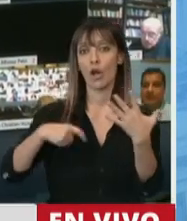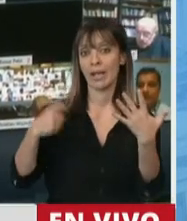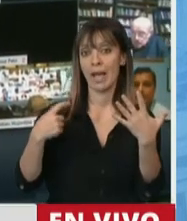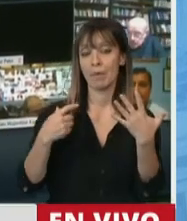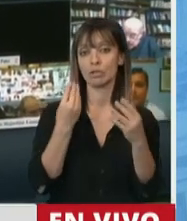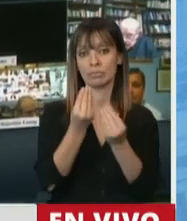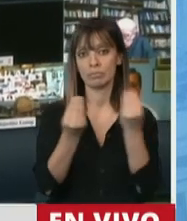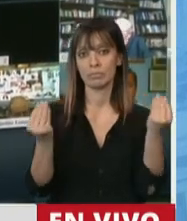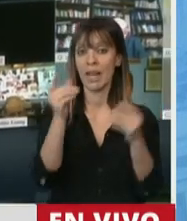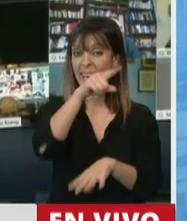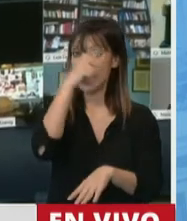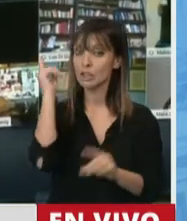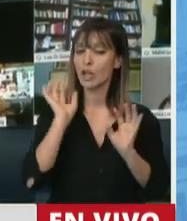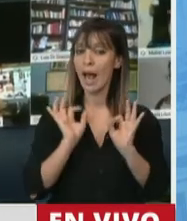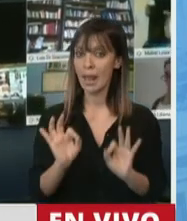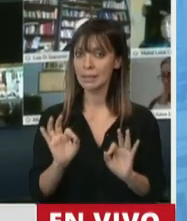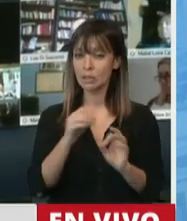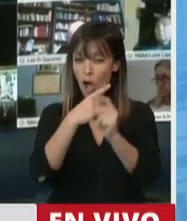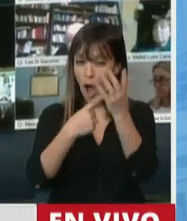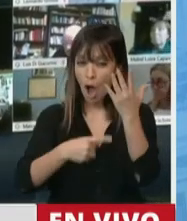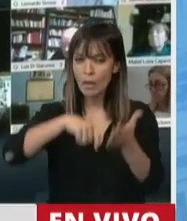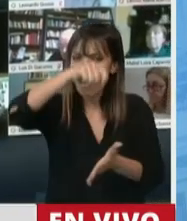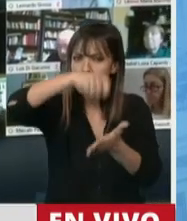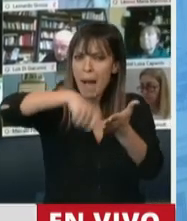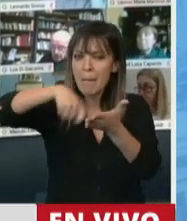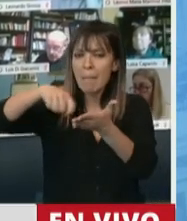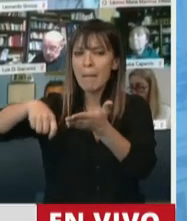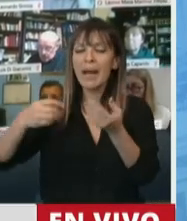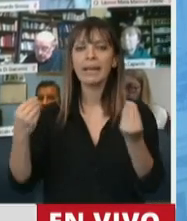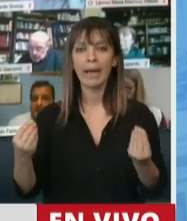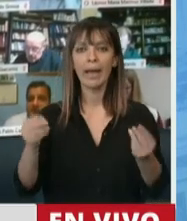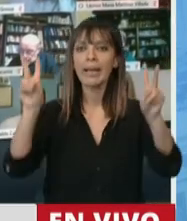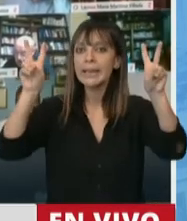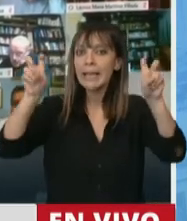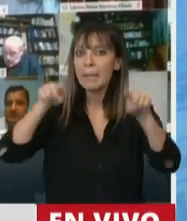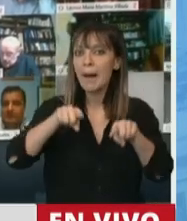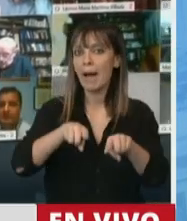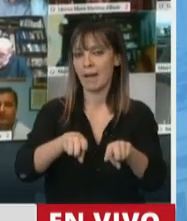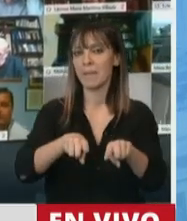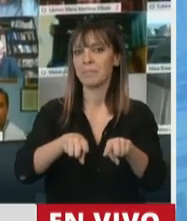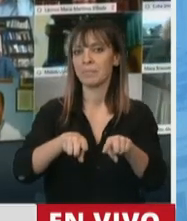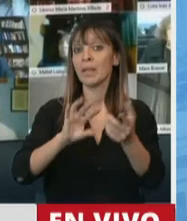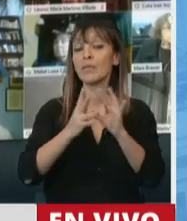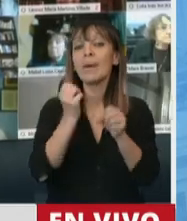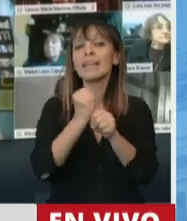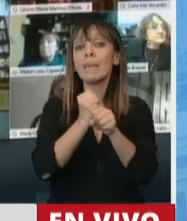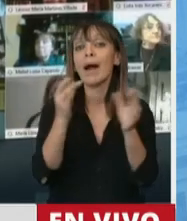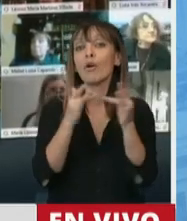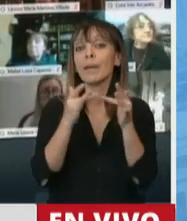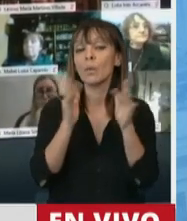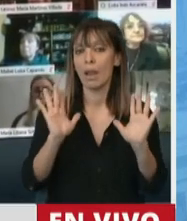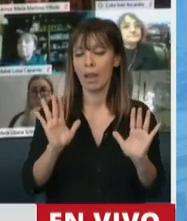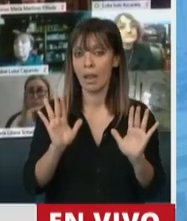nacional, es justamente estas cuestiones referidas al teletrabajo como